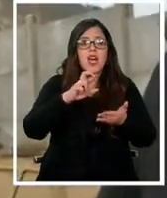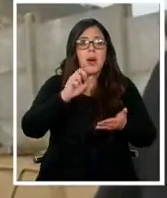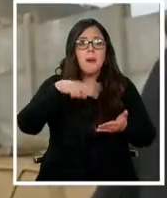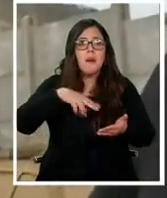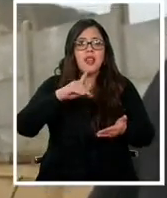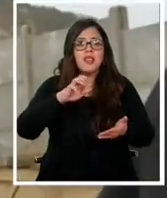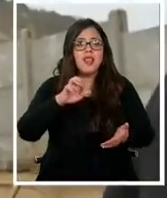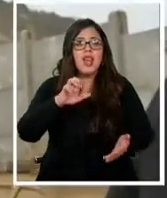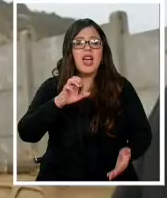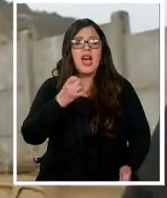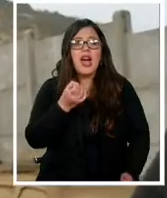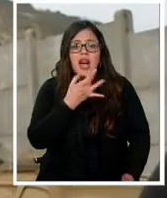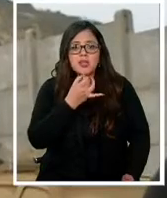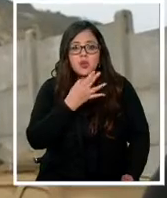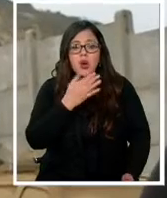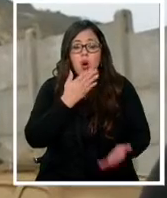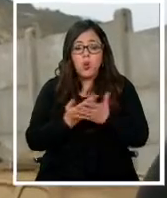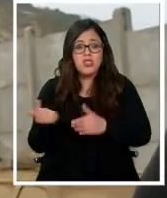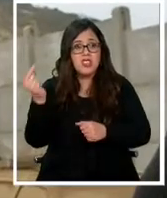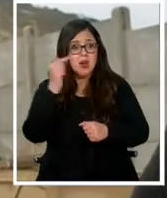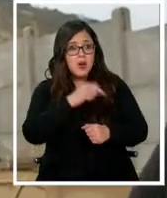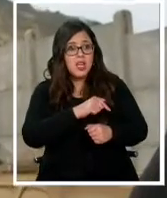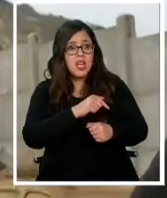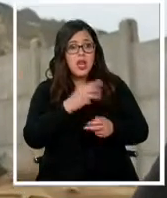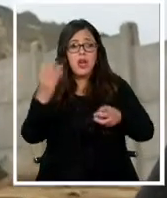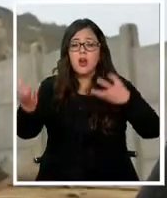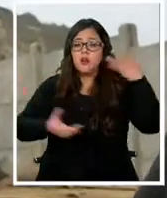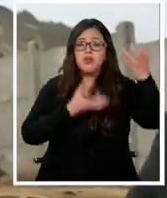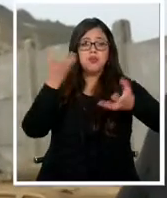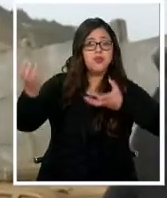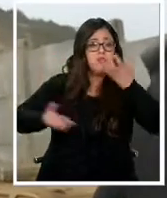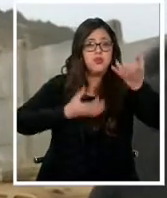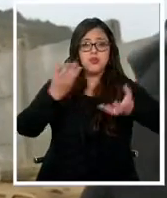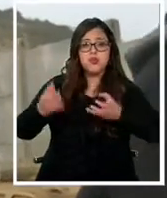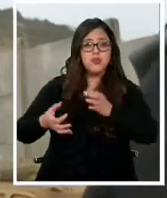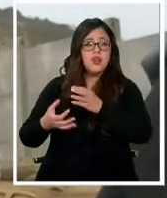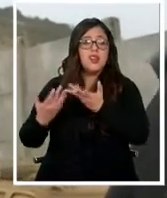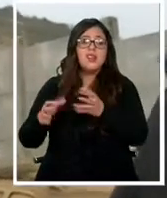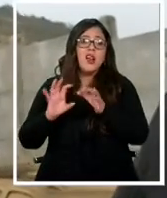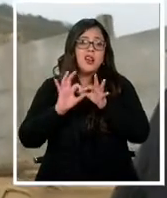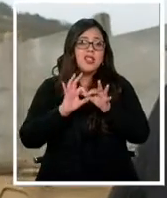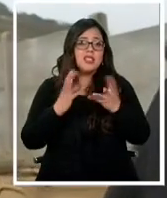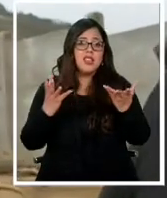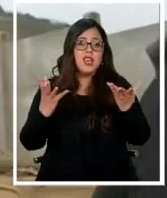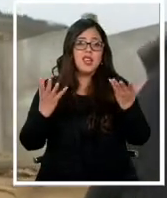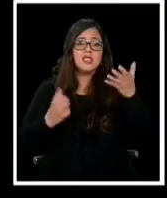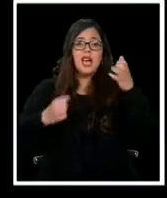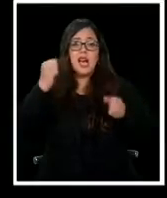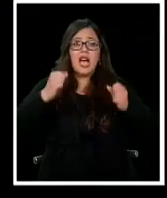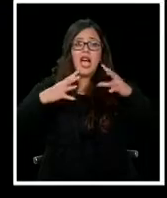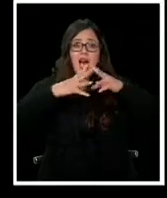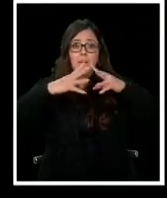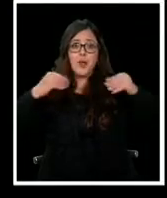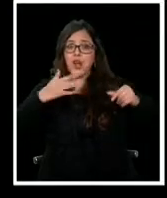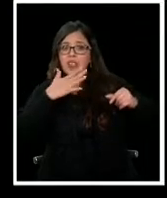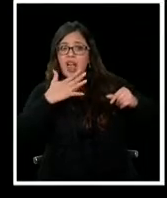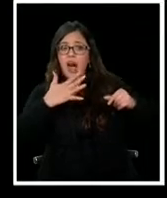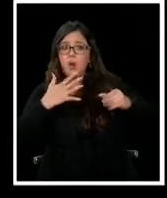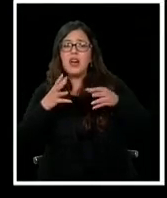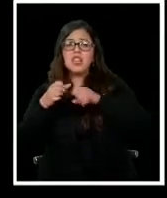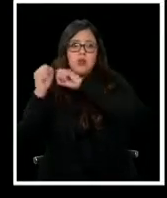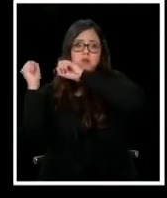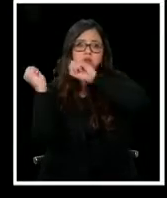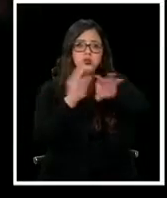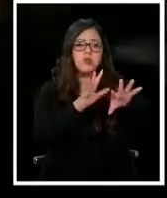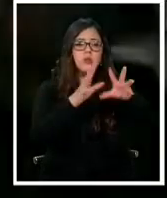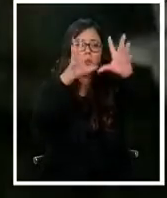acá ya el incendio estaba desatado, fue algo sumamente rápido. Gracias a los camiones aljibes que están en el sector se pudo controlar el incendio